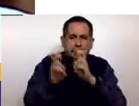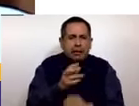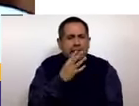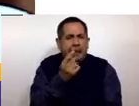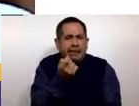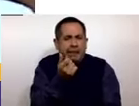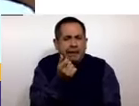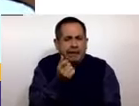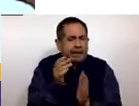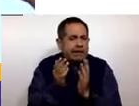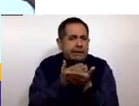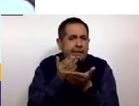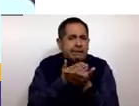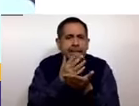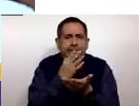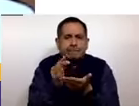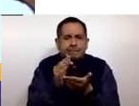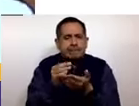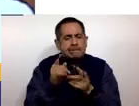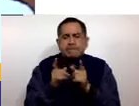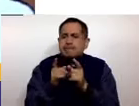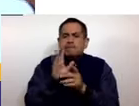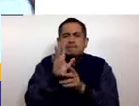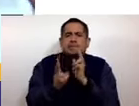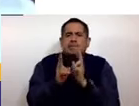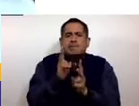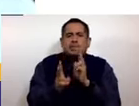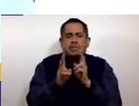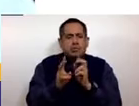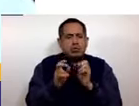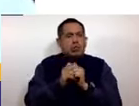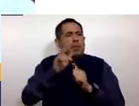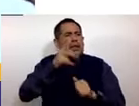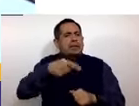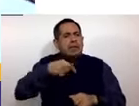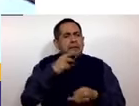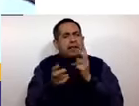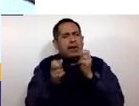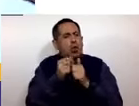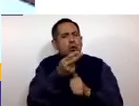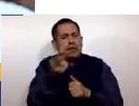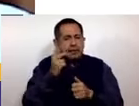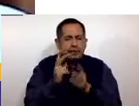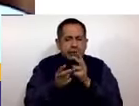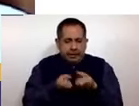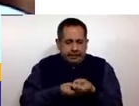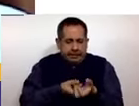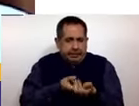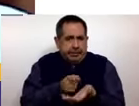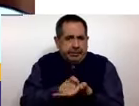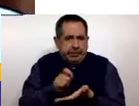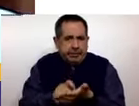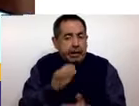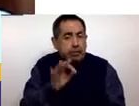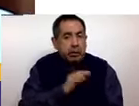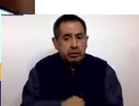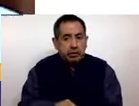es muy... Intenté hacer una conversación como si me estuvieran escuchando. Espero haberlo logrado. Sí, lo